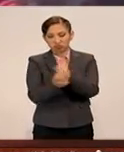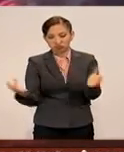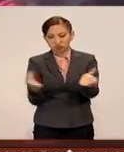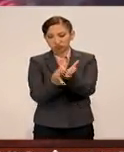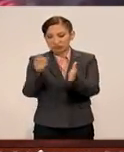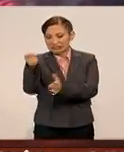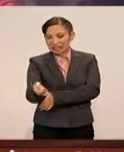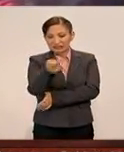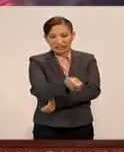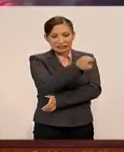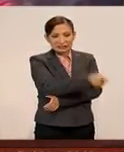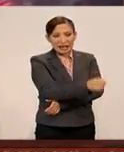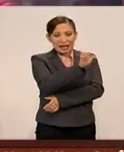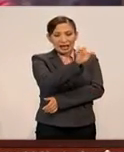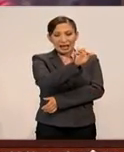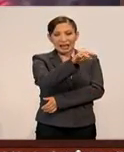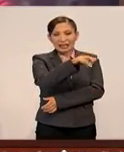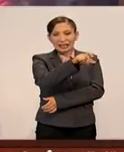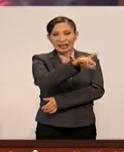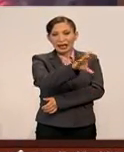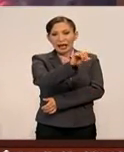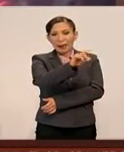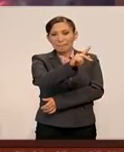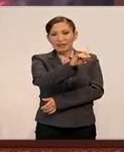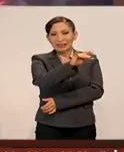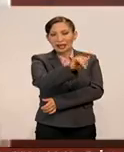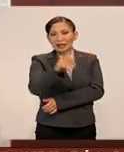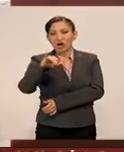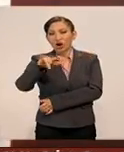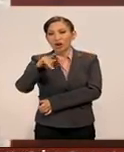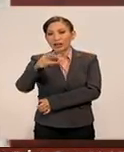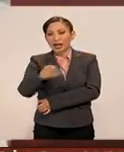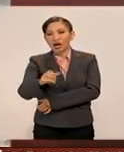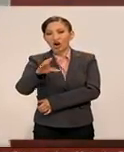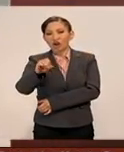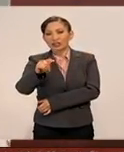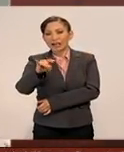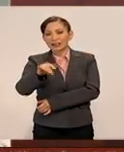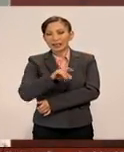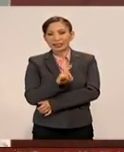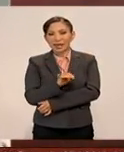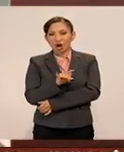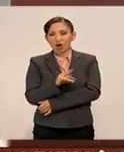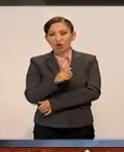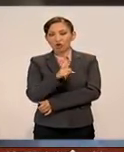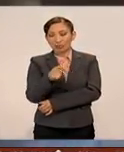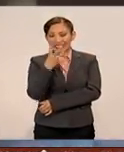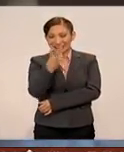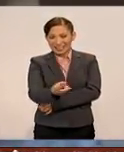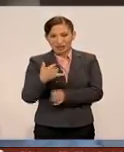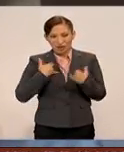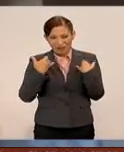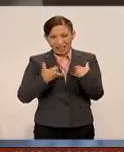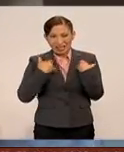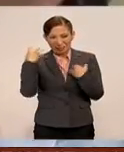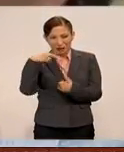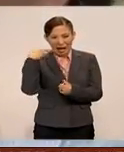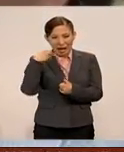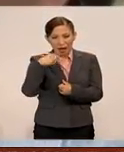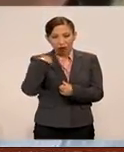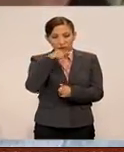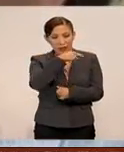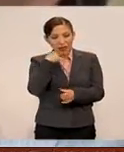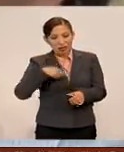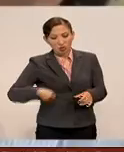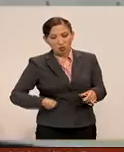rojas de identificación de Enrique Capitaine y Jorge Cotaita y Diego Cruz, tres de los cuatro jóvenes veracruzanos señalados